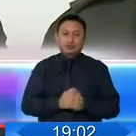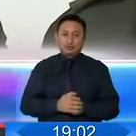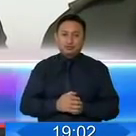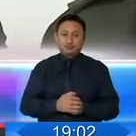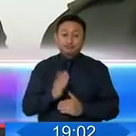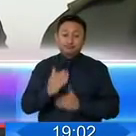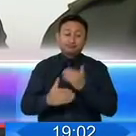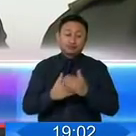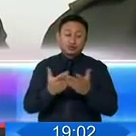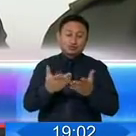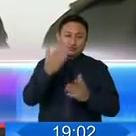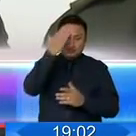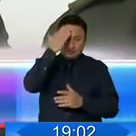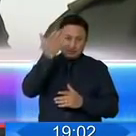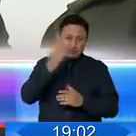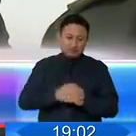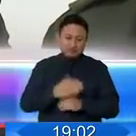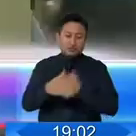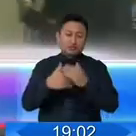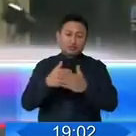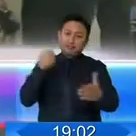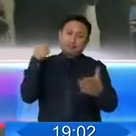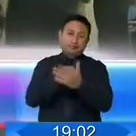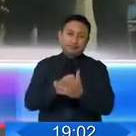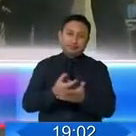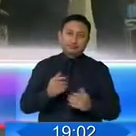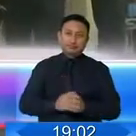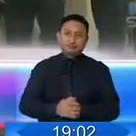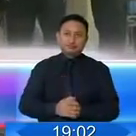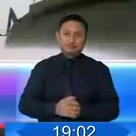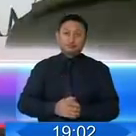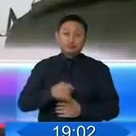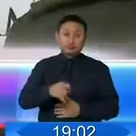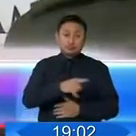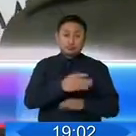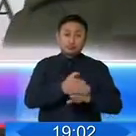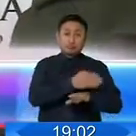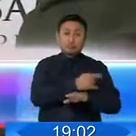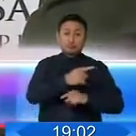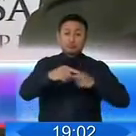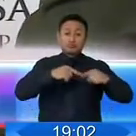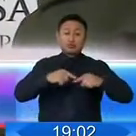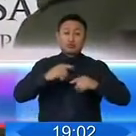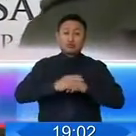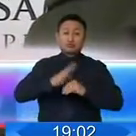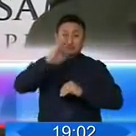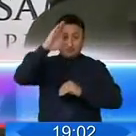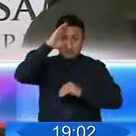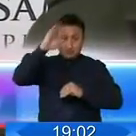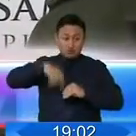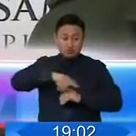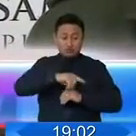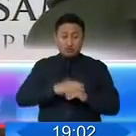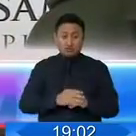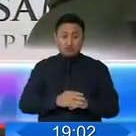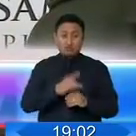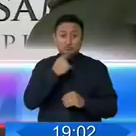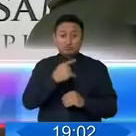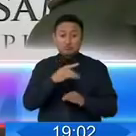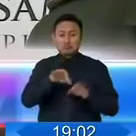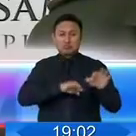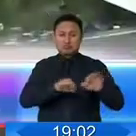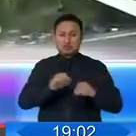eso ustedes ya conocen las consecuencias. Una falla previsible que, según el jefe de la unidad de accidentabilidad de la zona 9 de la